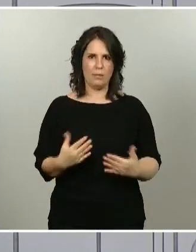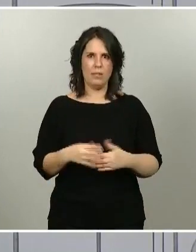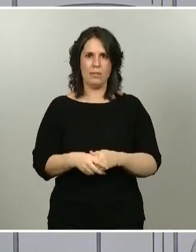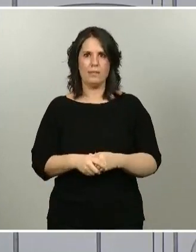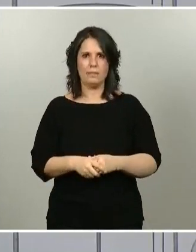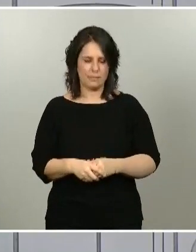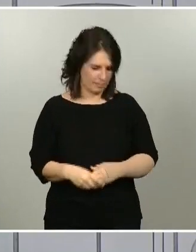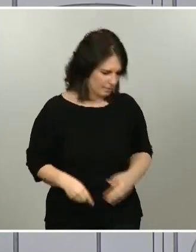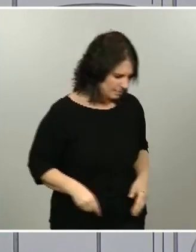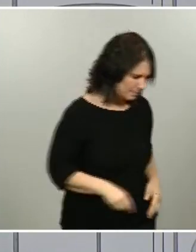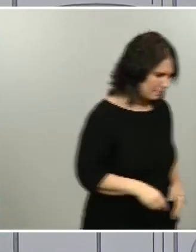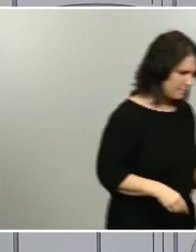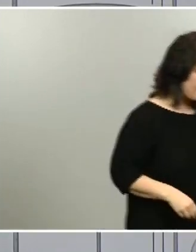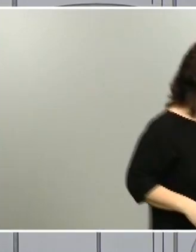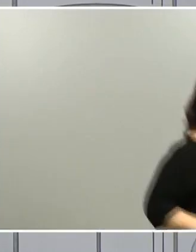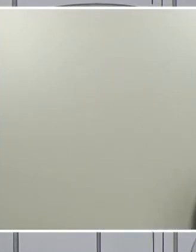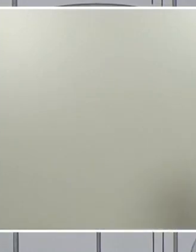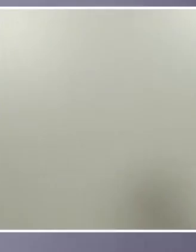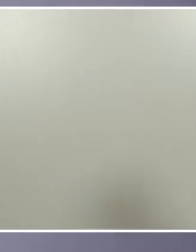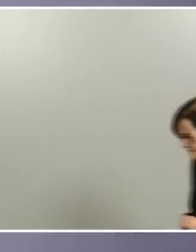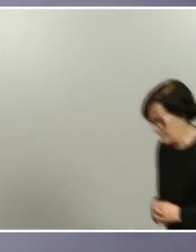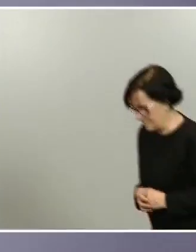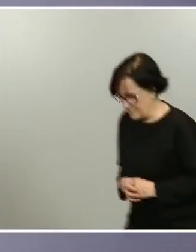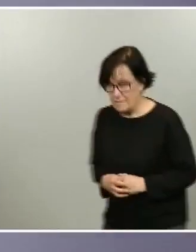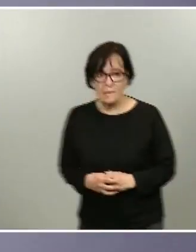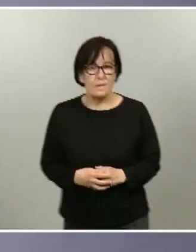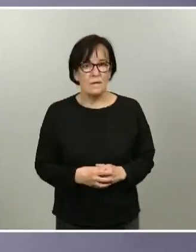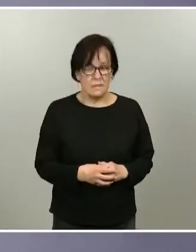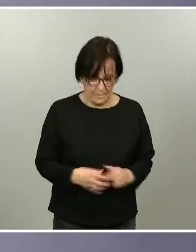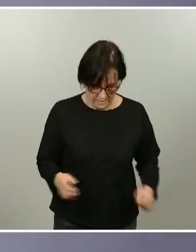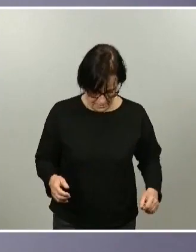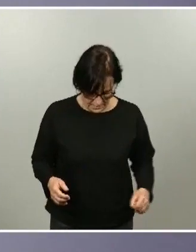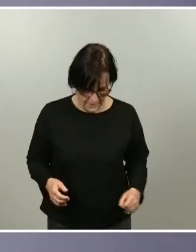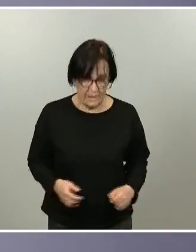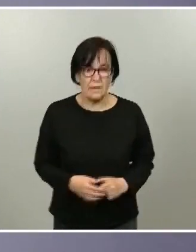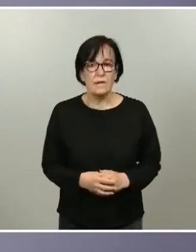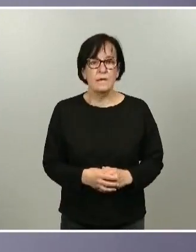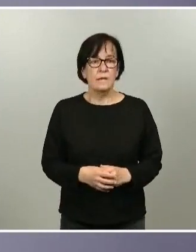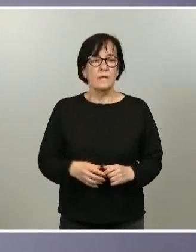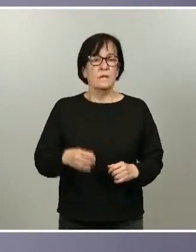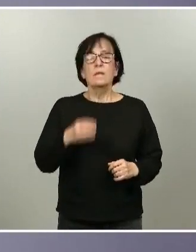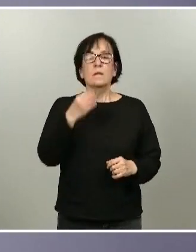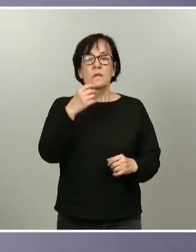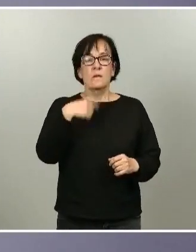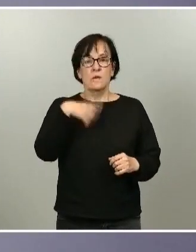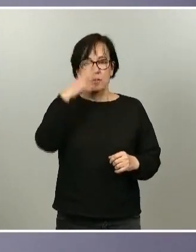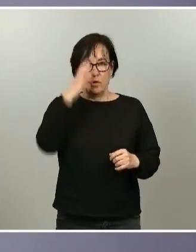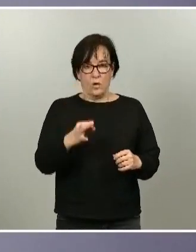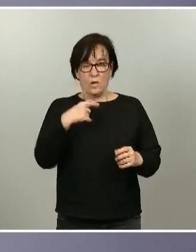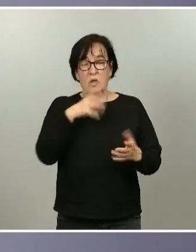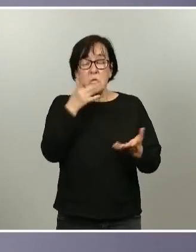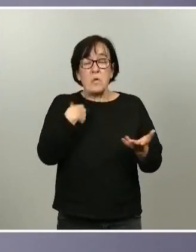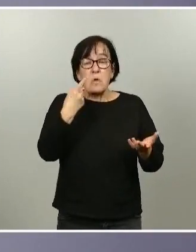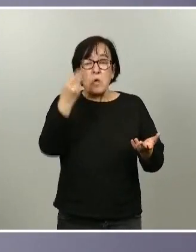Yo creo que, no sé si me he dejado algún aspecto de la pregunta. No. Bueno, tenía varias cosas, también de lo que ha hablado, de